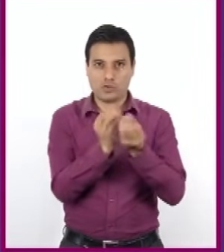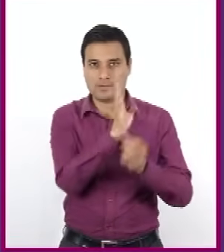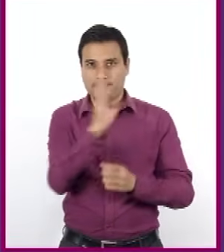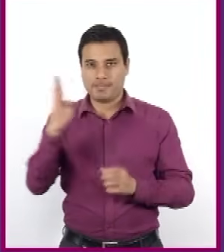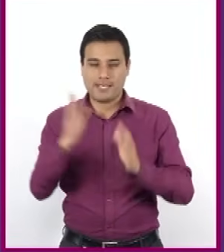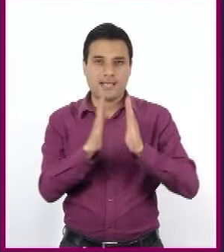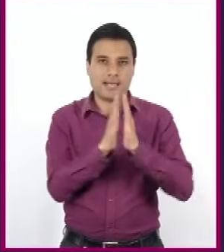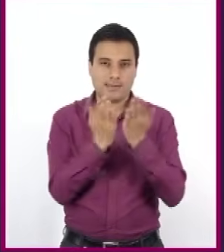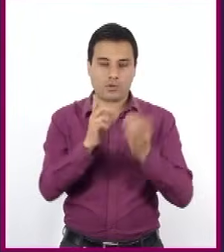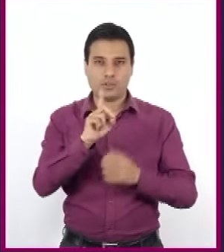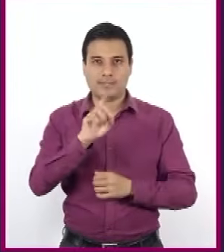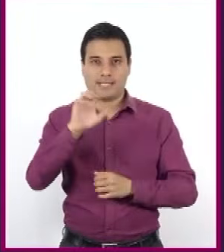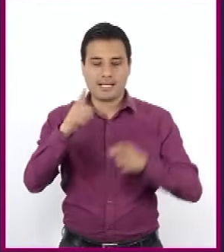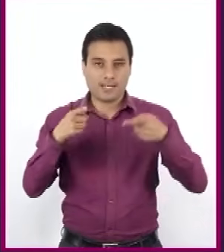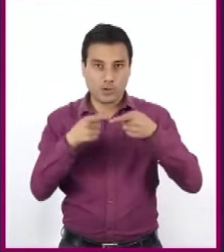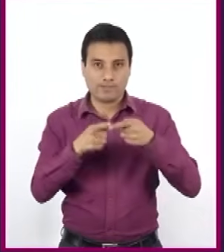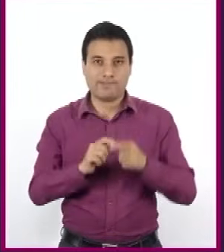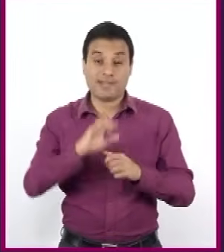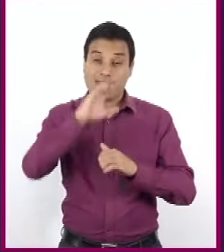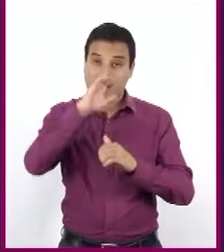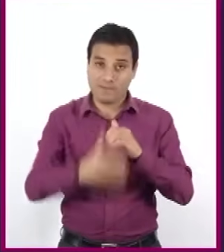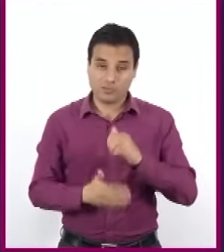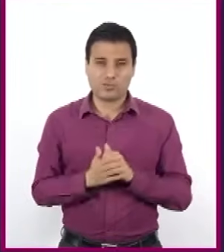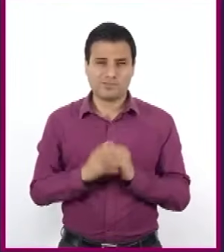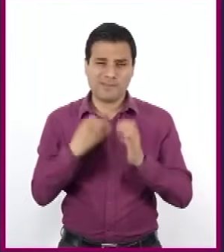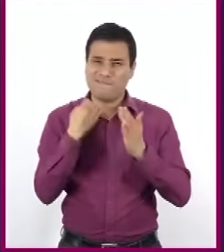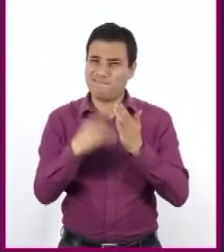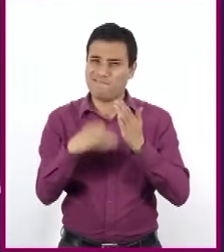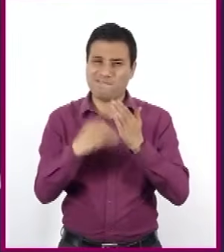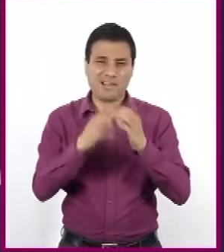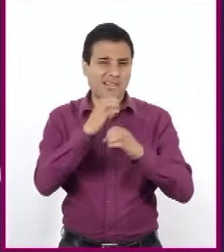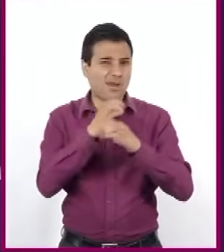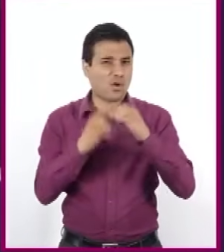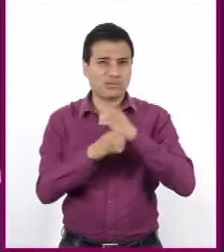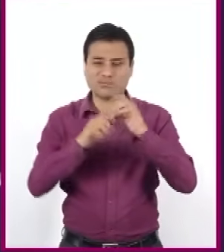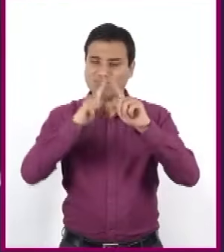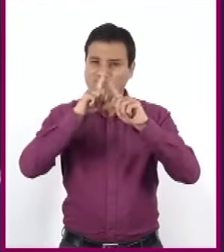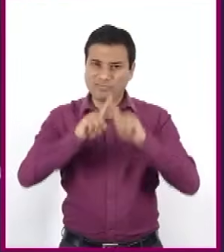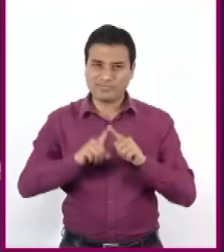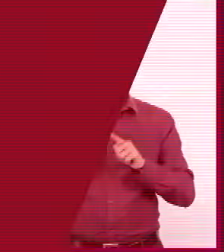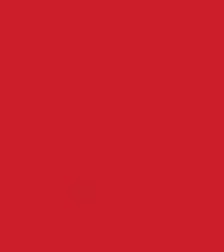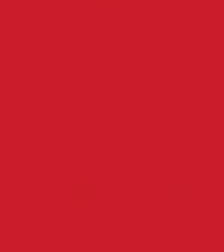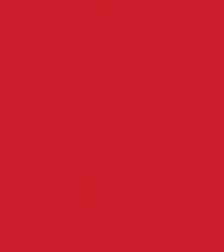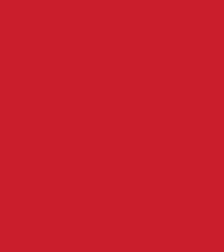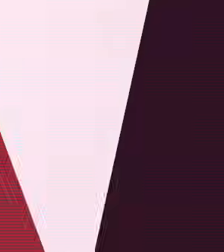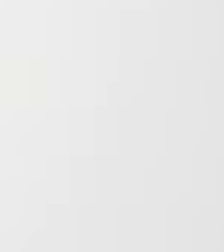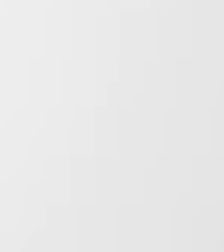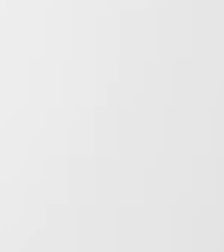¡Listo! Terminamos, pero aún nos queda mucho por explorar y descubrir.